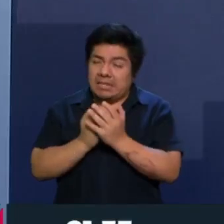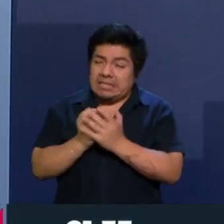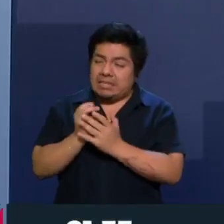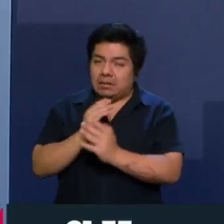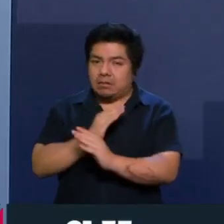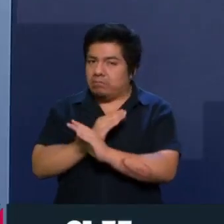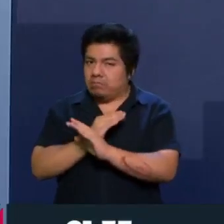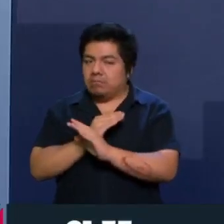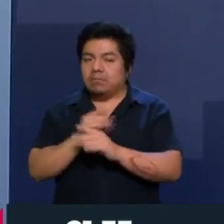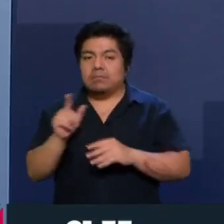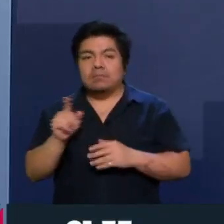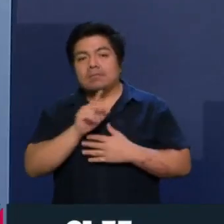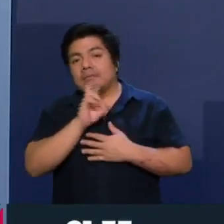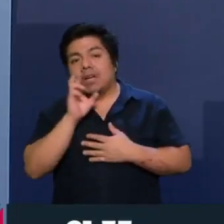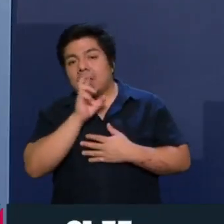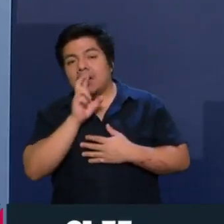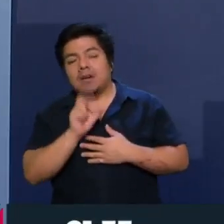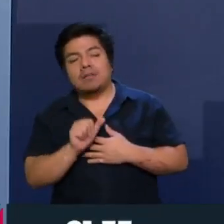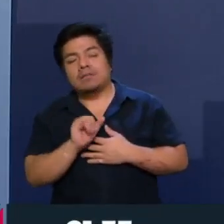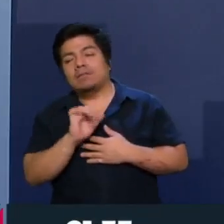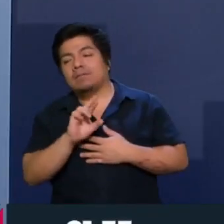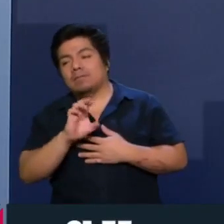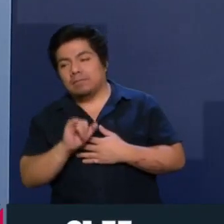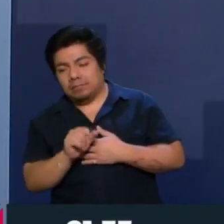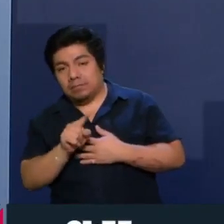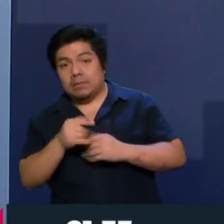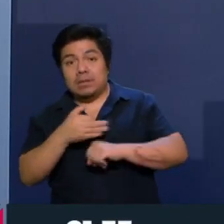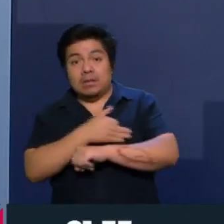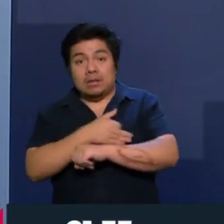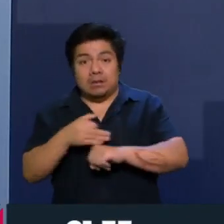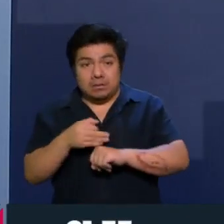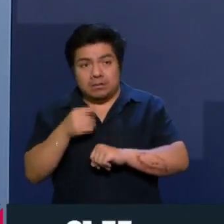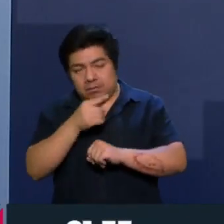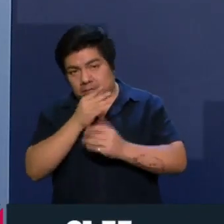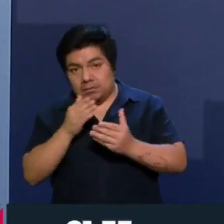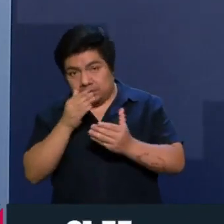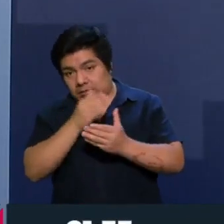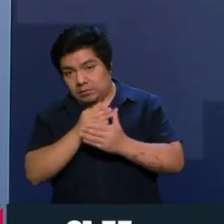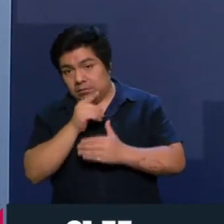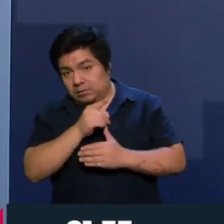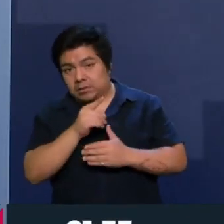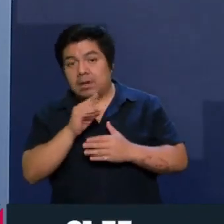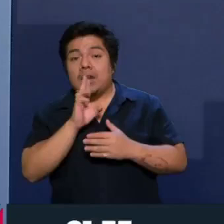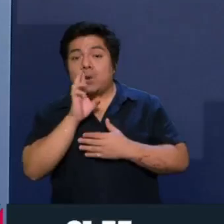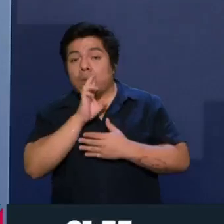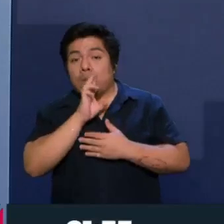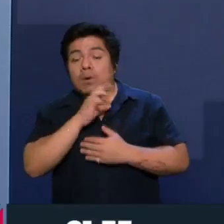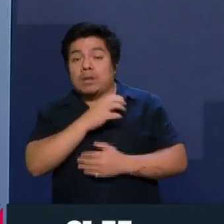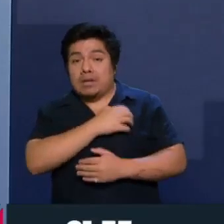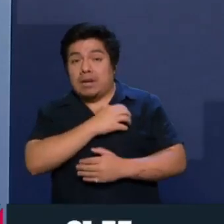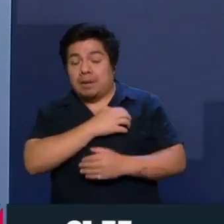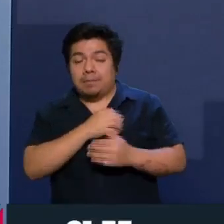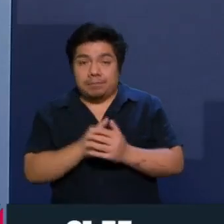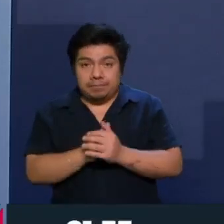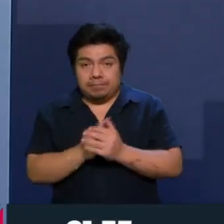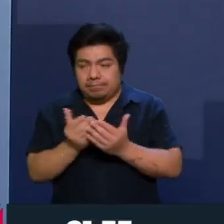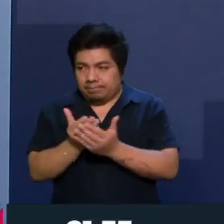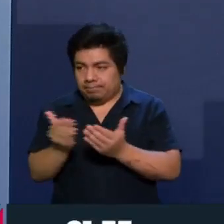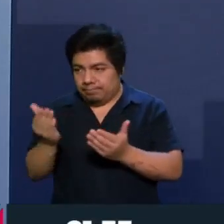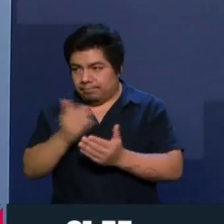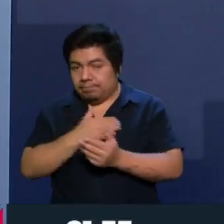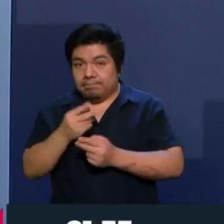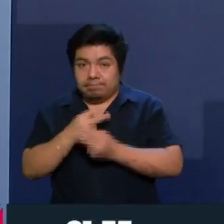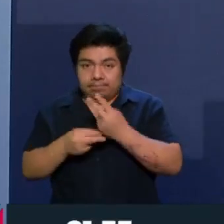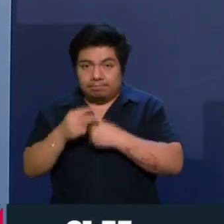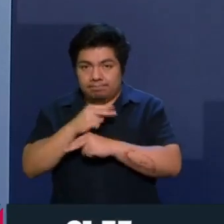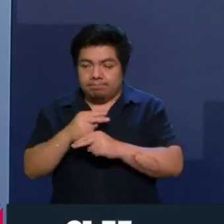su parte, la embajada siria en Rusia confirmó que al-Assad y su familia se encuentran refugiados en Moscú. Con este contexto, le damos la bienvenida y le agradecemos